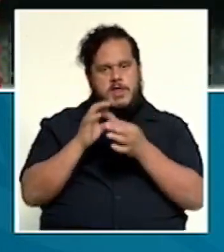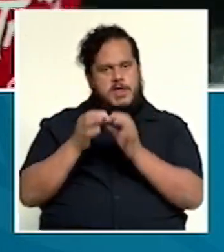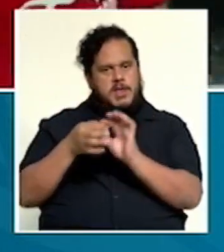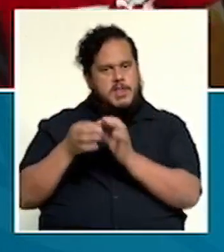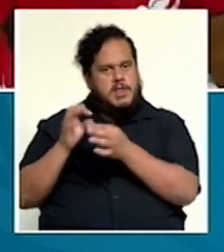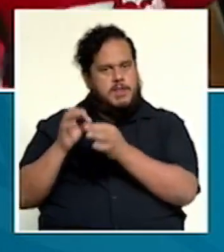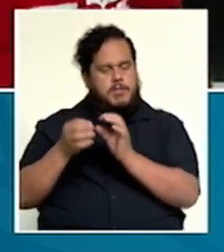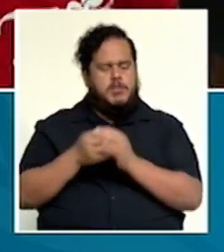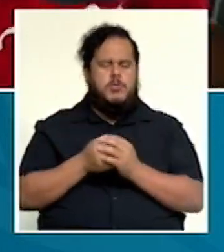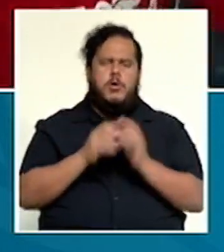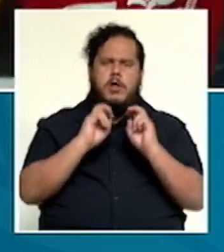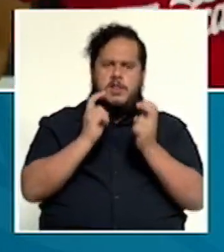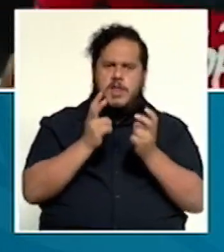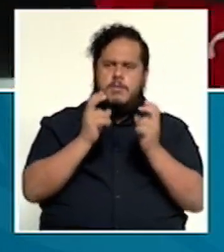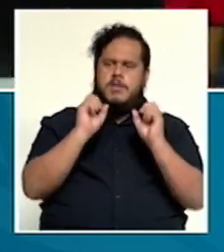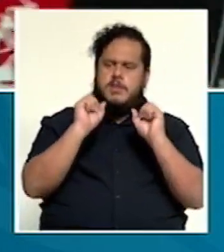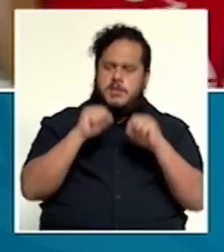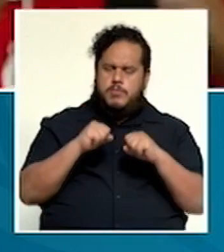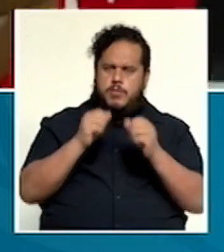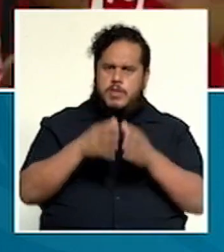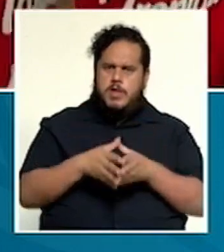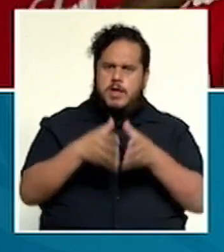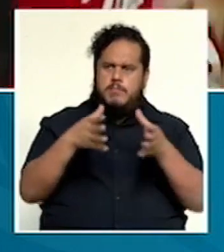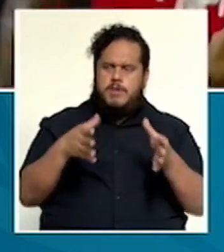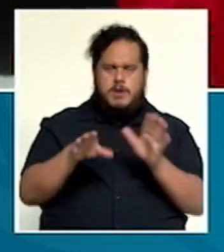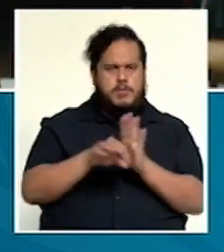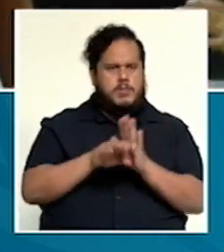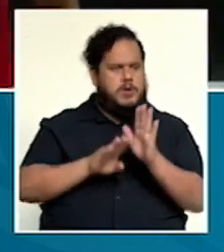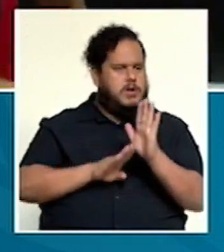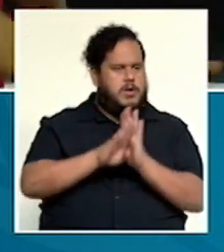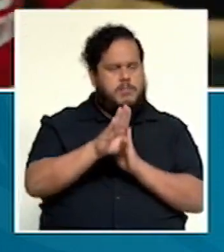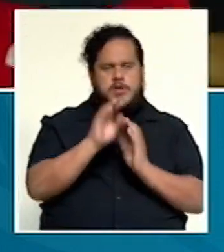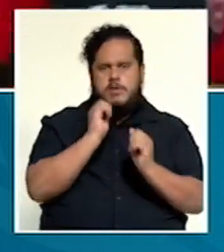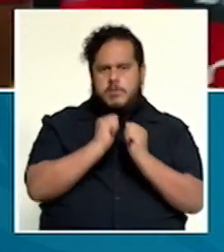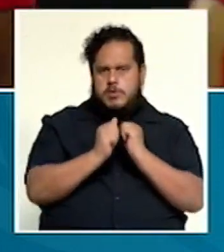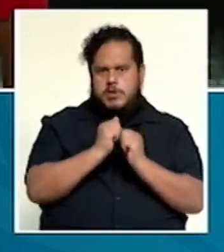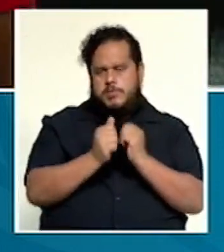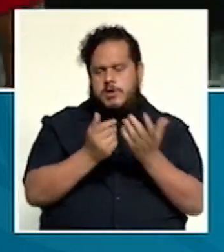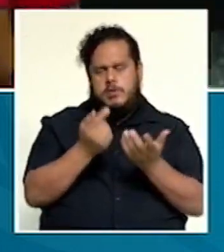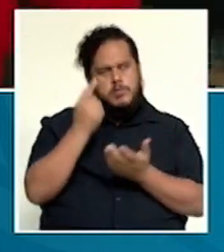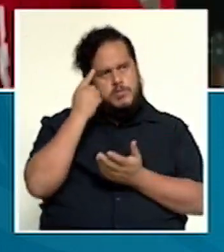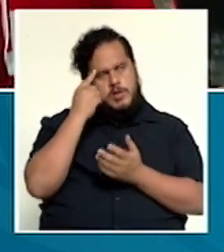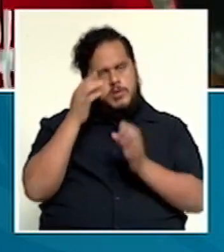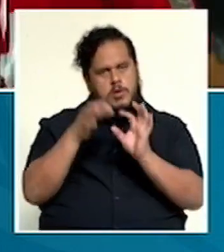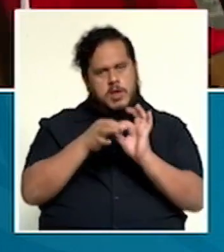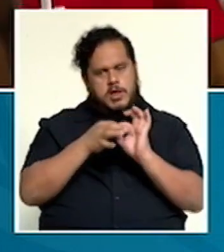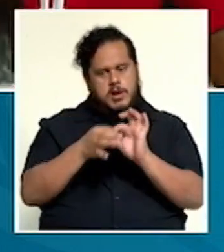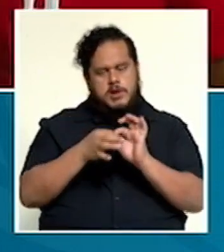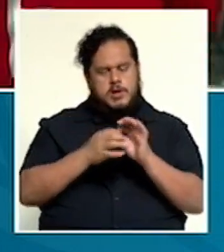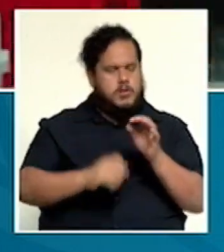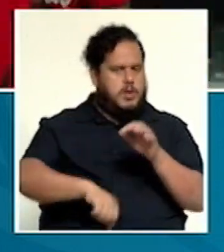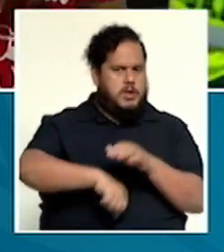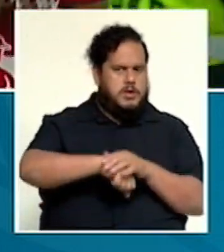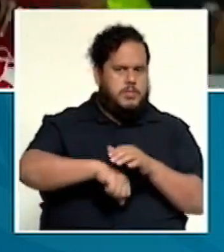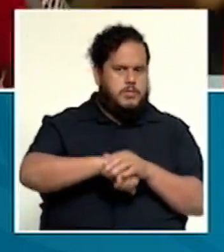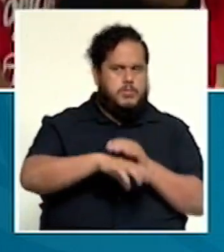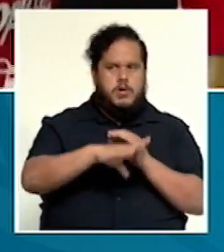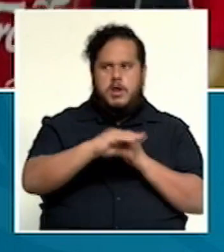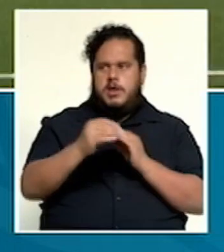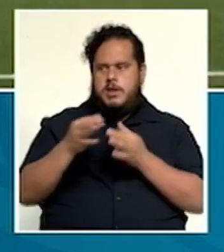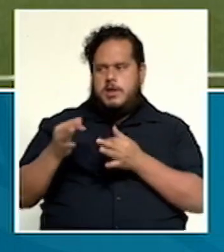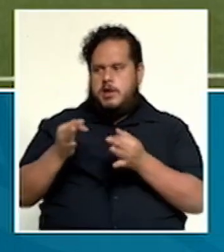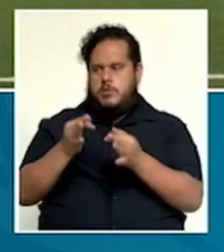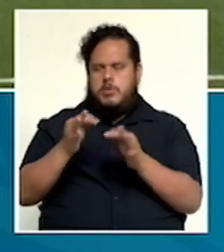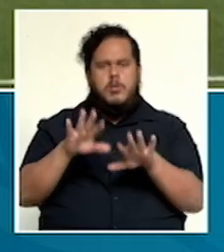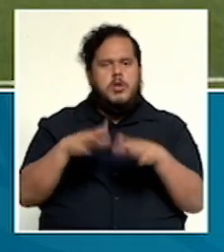temas que se pueden ampliar como emprendimientos deportivos, pienso en la relación entre el fútbol y el turismo, y